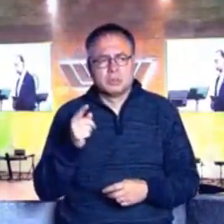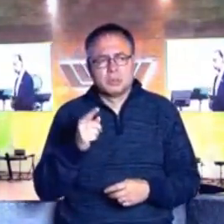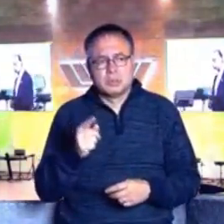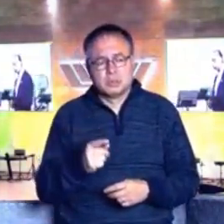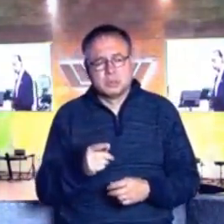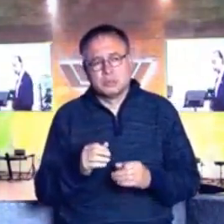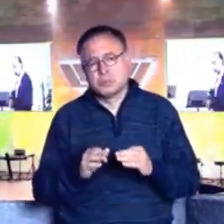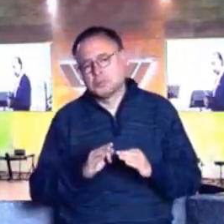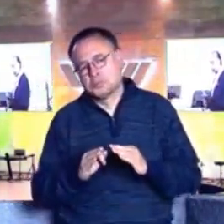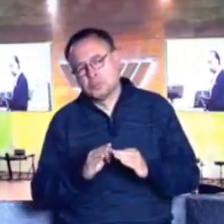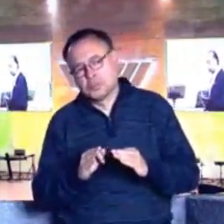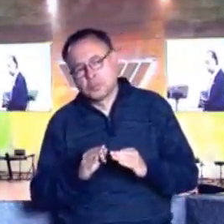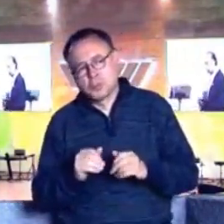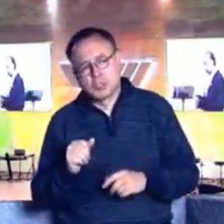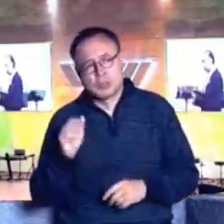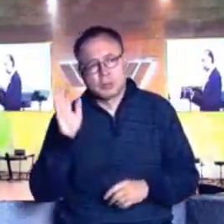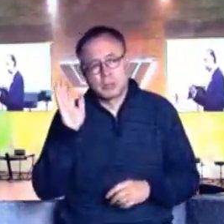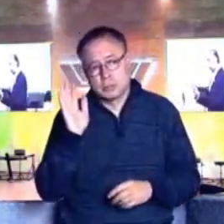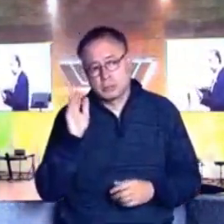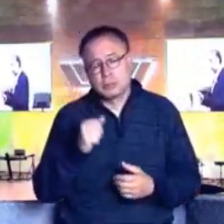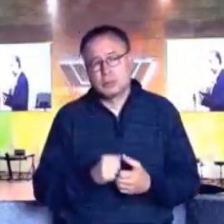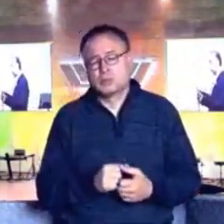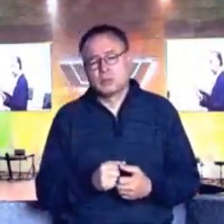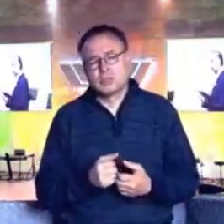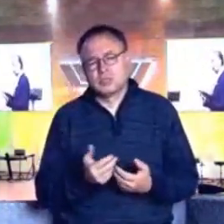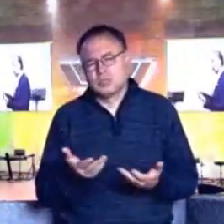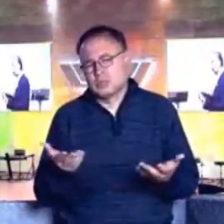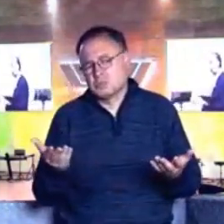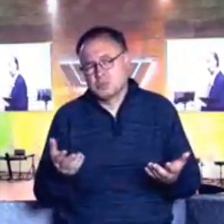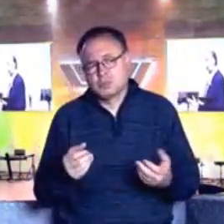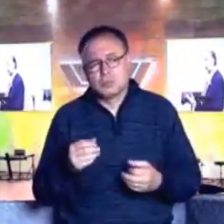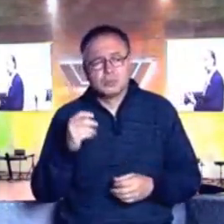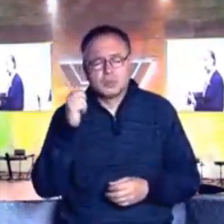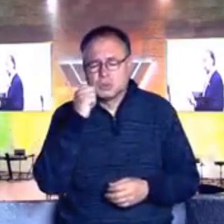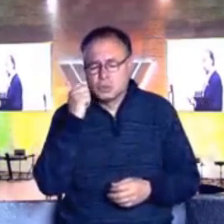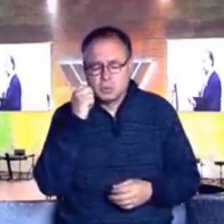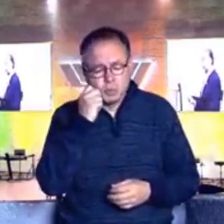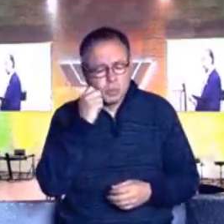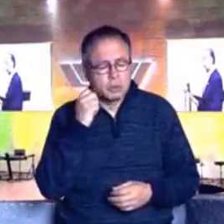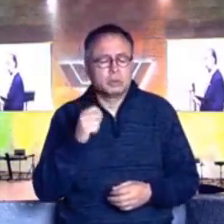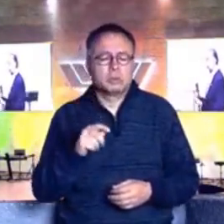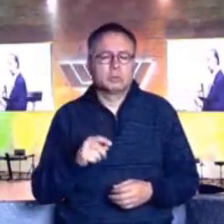meser en un restaurante no importa qué te dediques